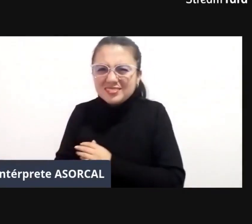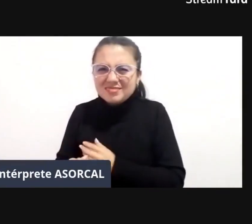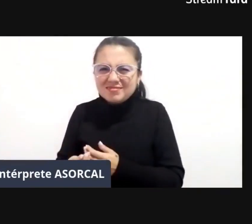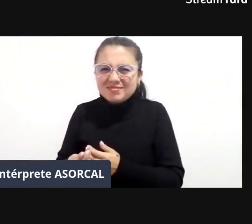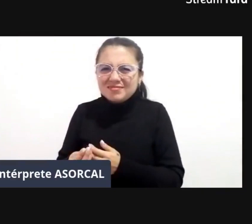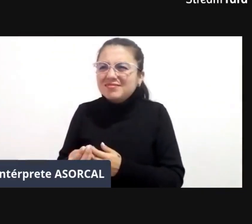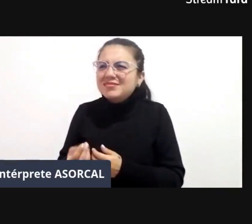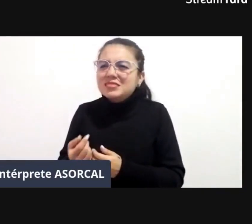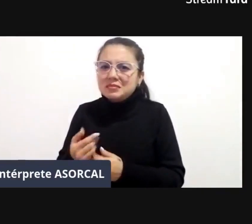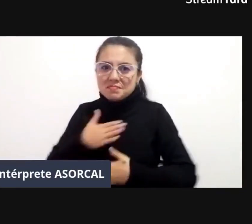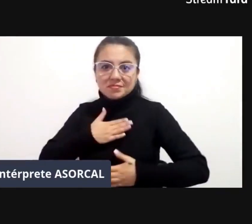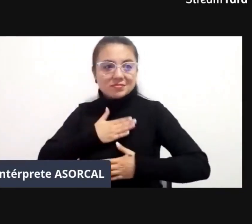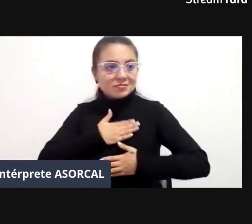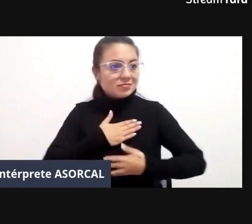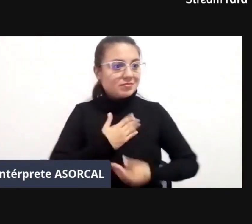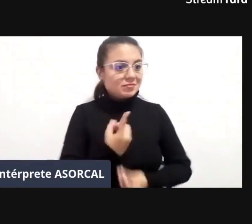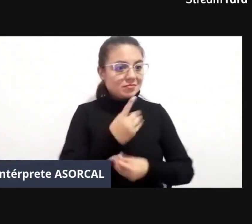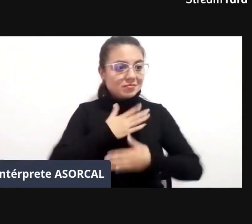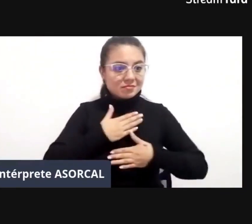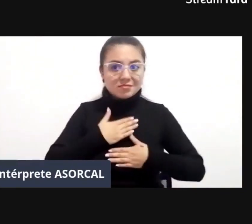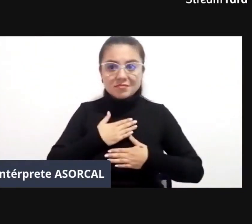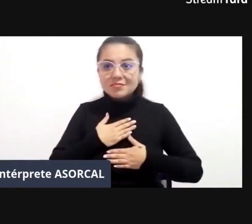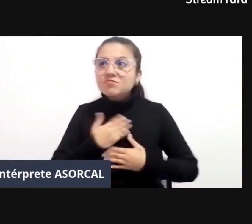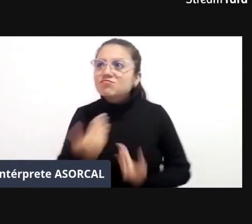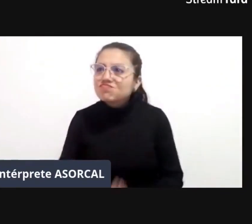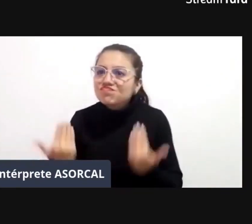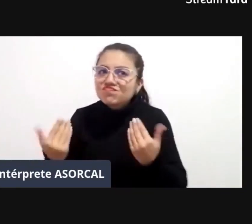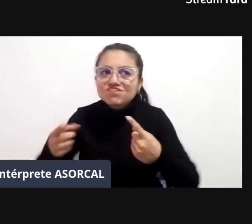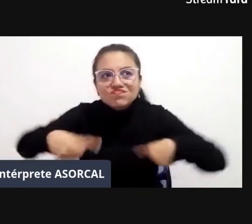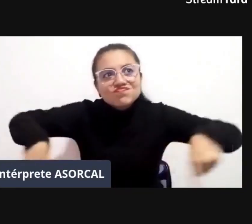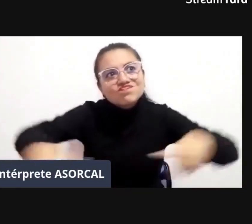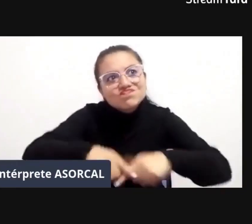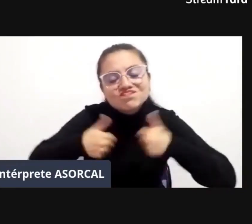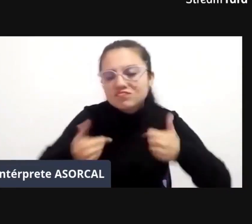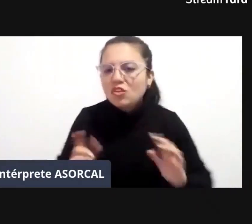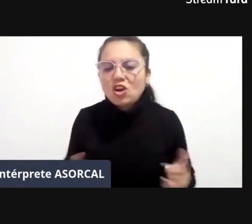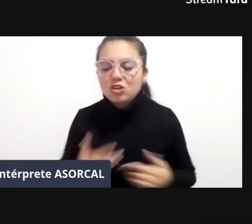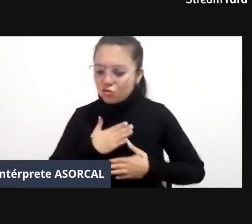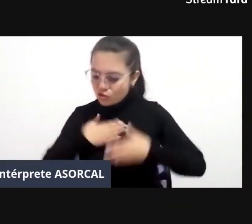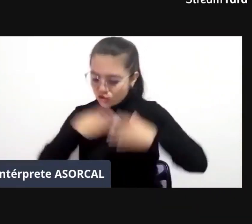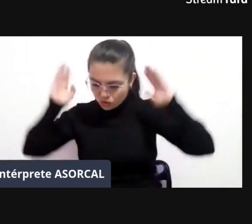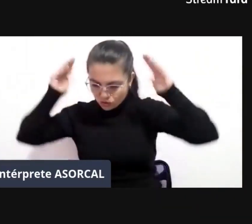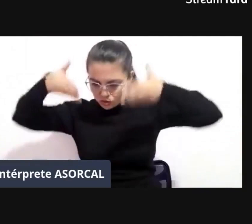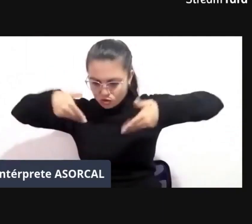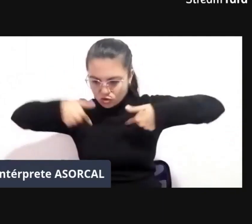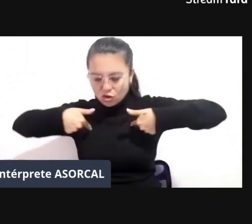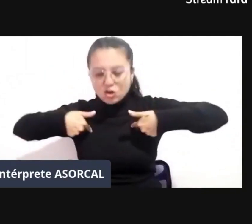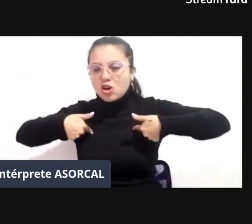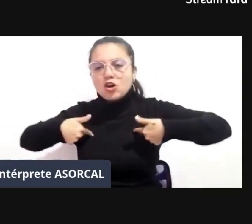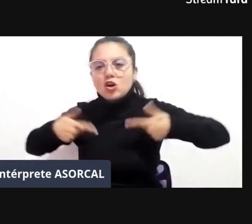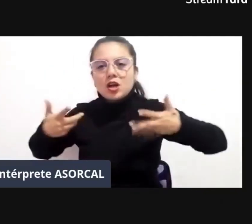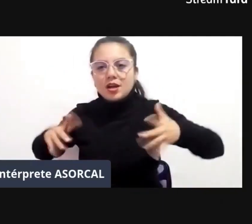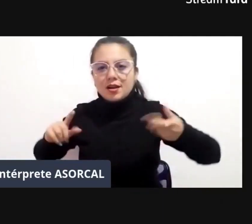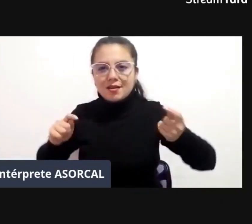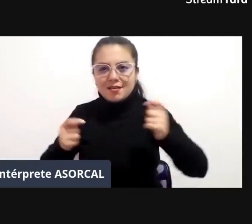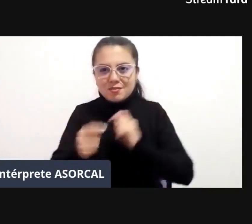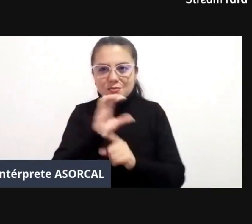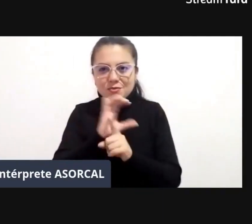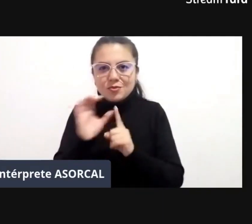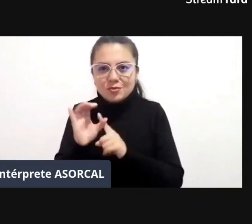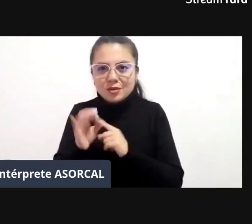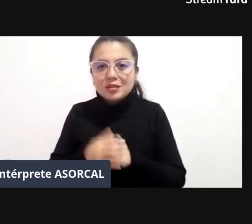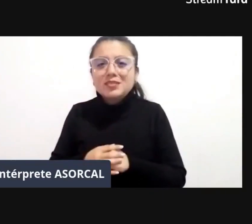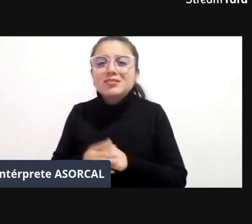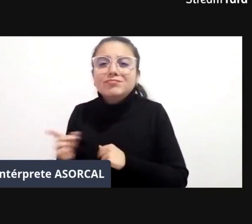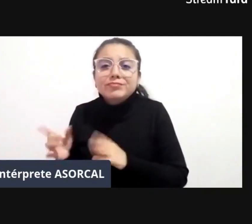común, imprescindibles en momentos como esos, necesitados de cambios estructurales. Terminó siendo un elemento más